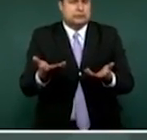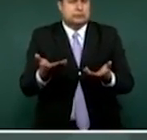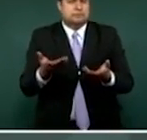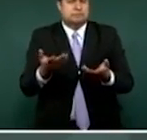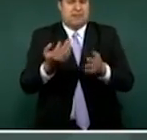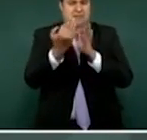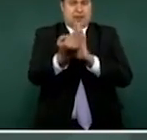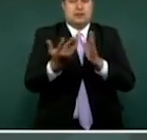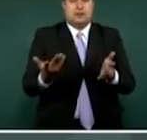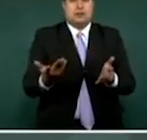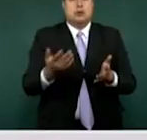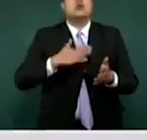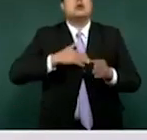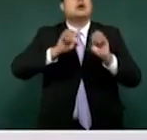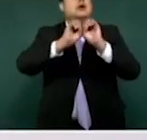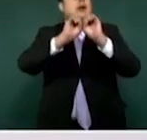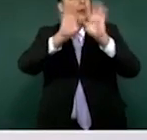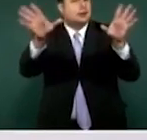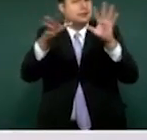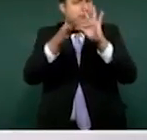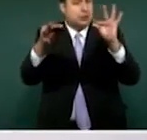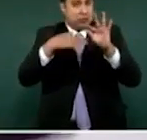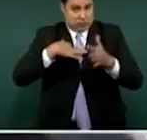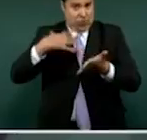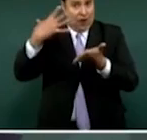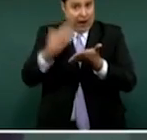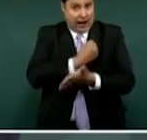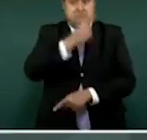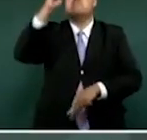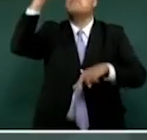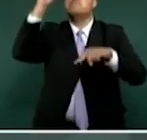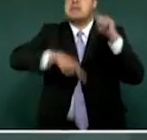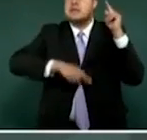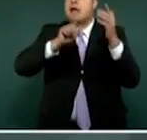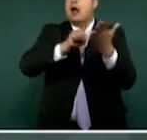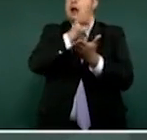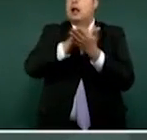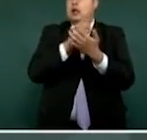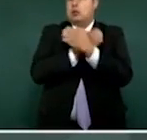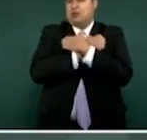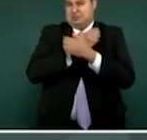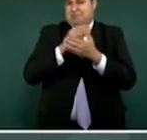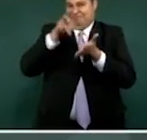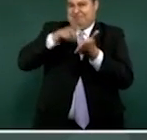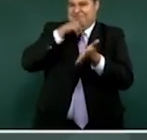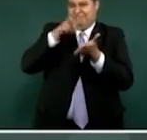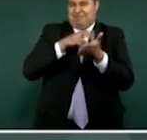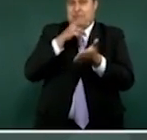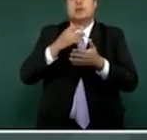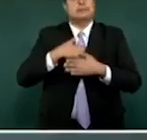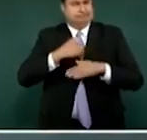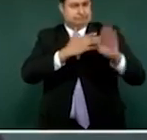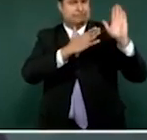Y con toda claridad dije, si ganamos, se cancela. Y cumplí.